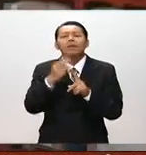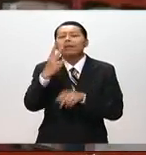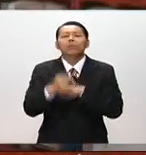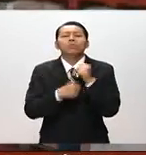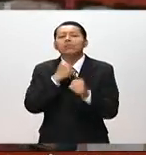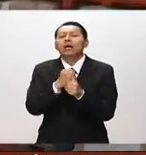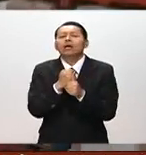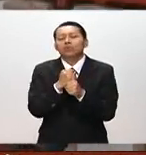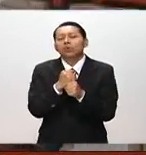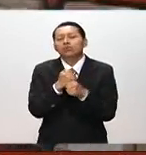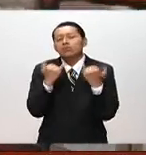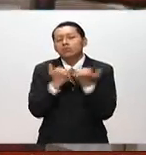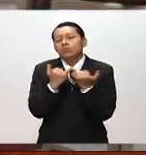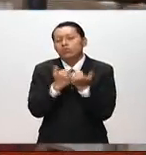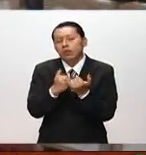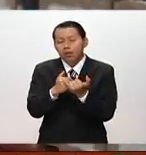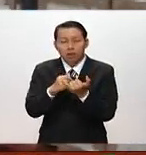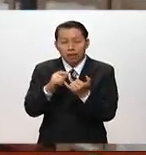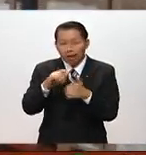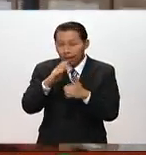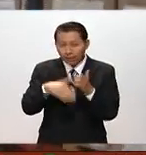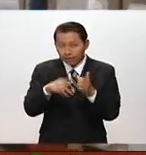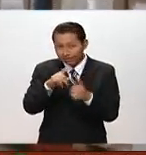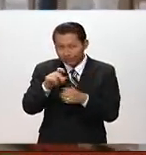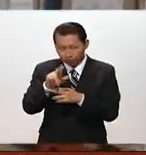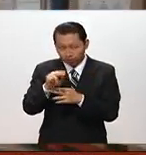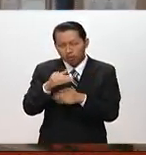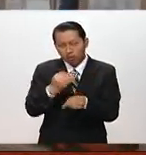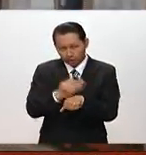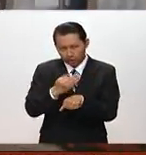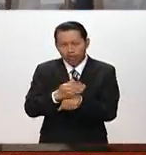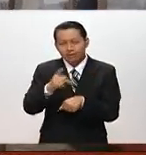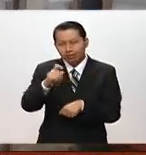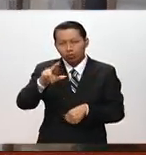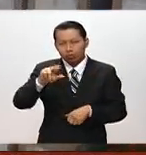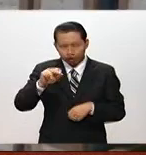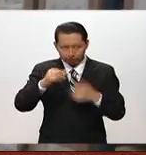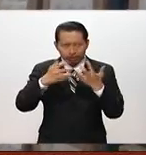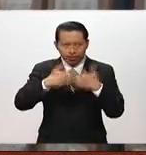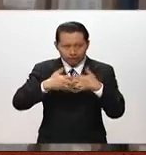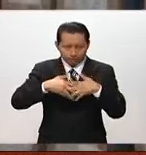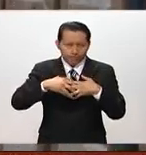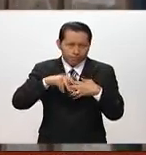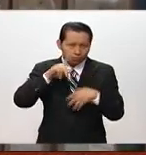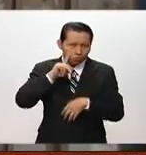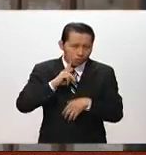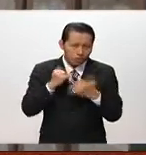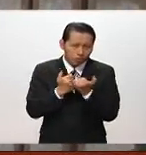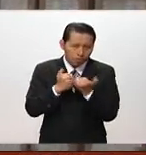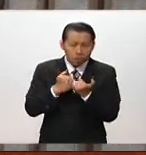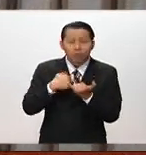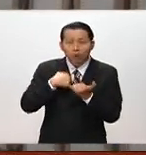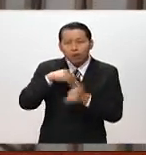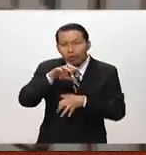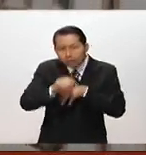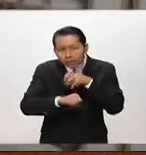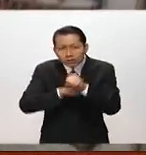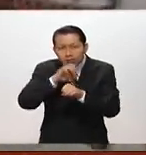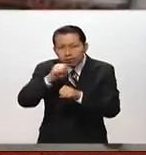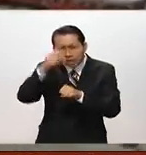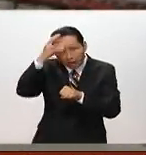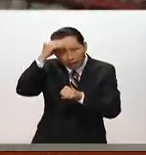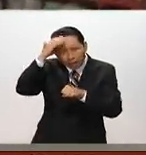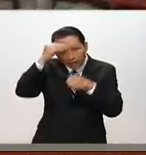y acabamos con 180. Somos ahorita 180 empresarias. Entonces me sirvió mucho porque fui aprendiendo, me fui preparando y